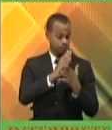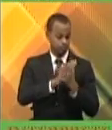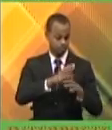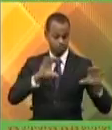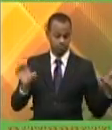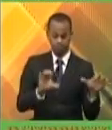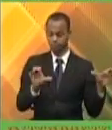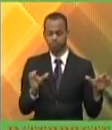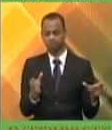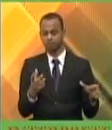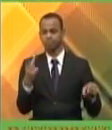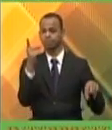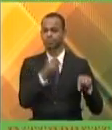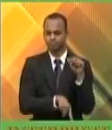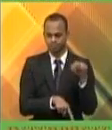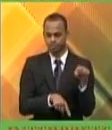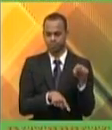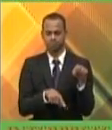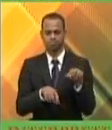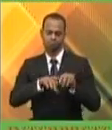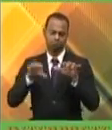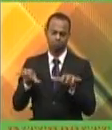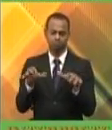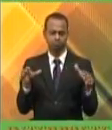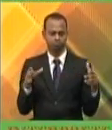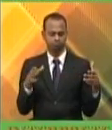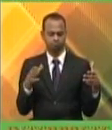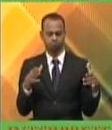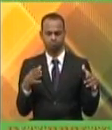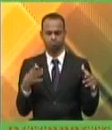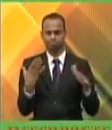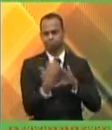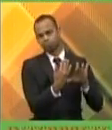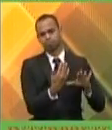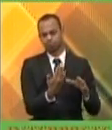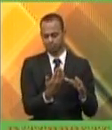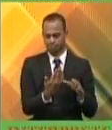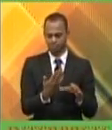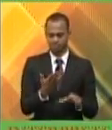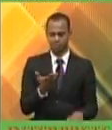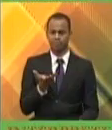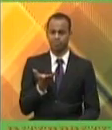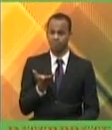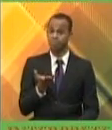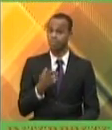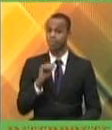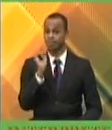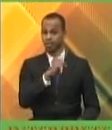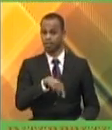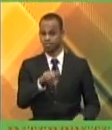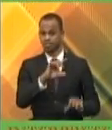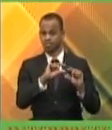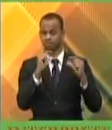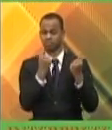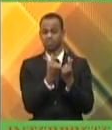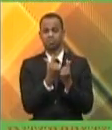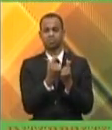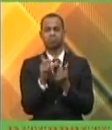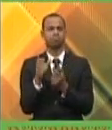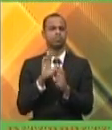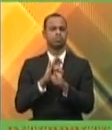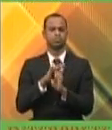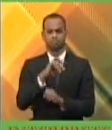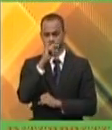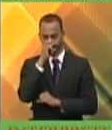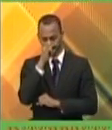todos los derechos que tiene como ser humano a esta estos grupos por ejemplo están los la niñez